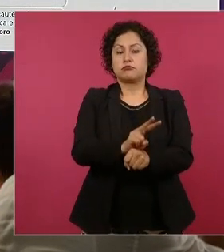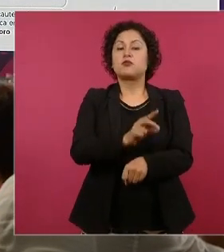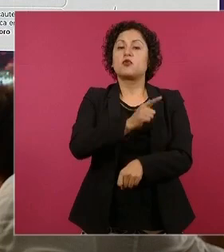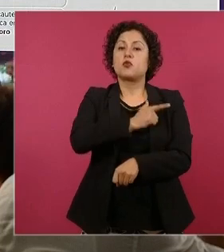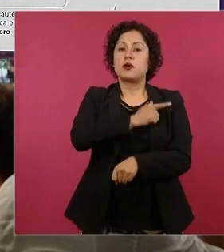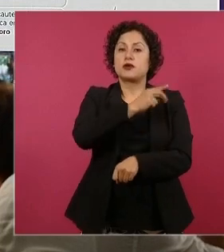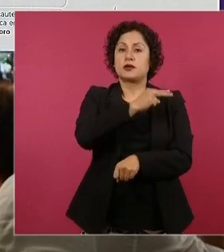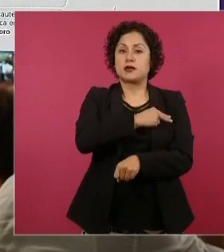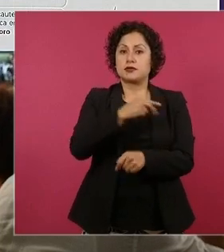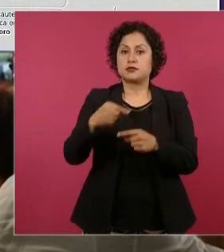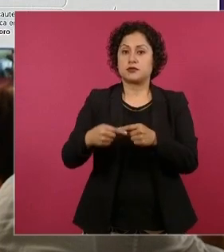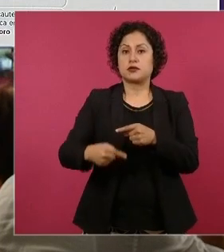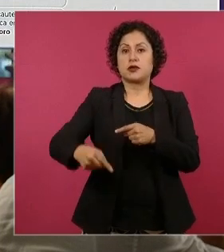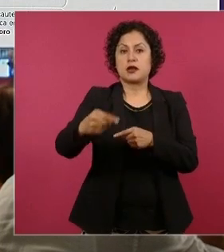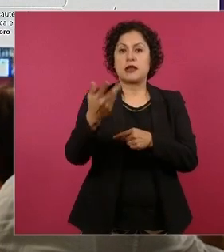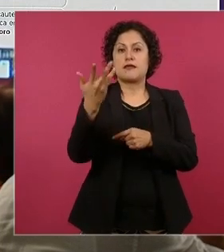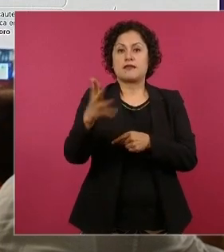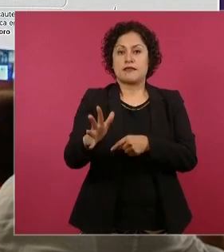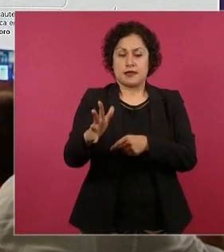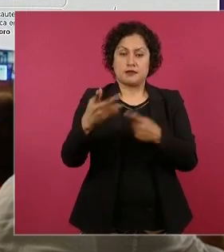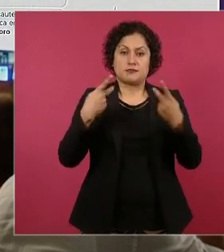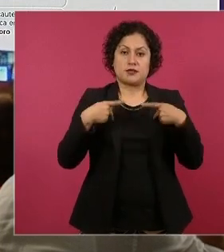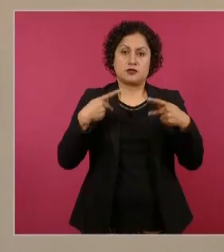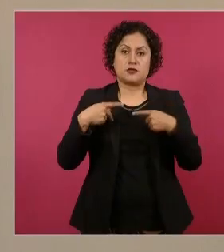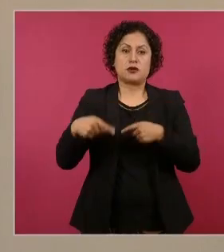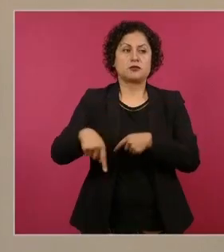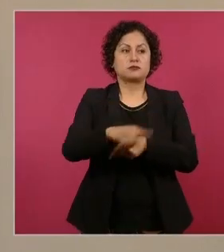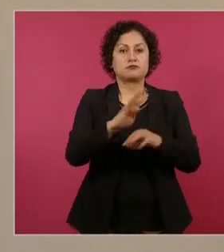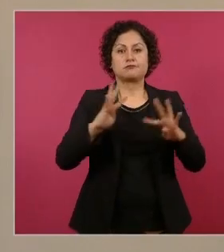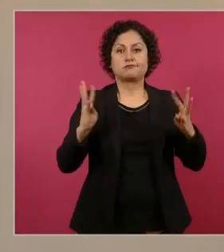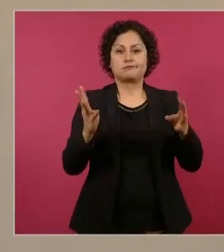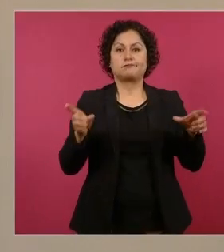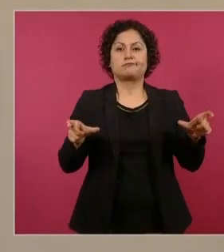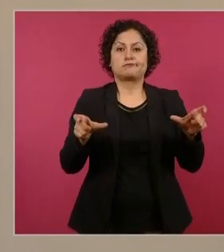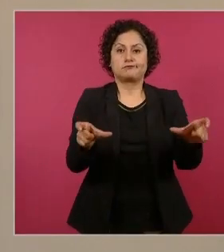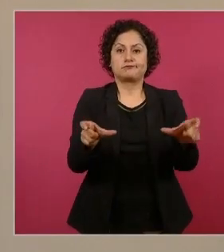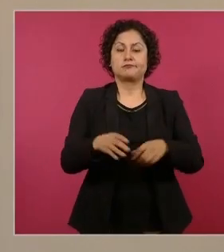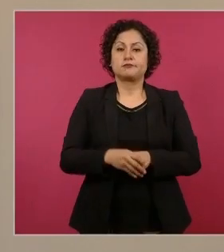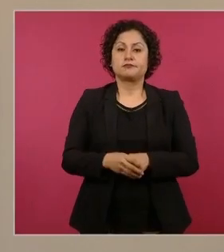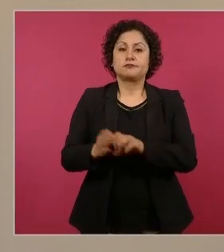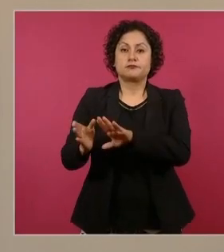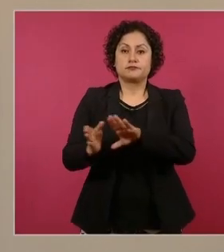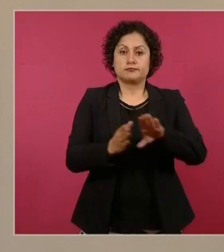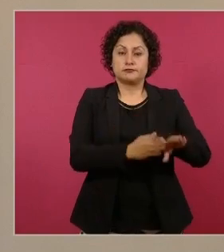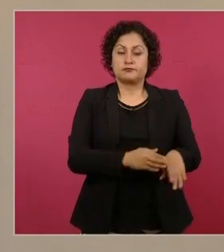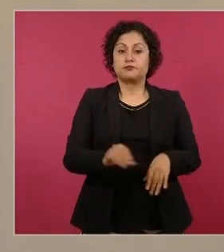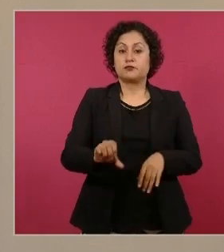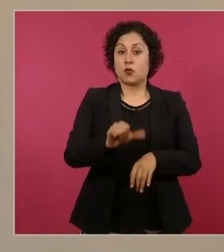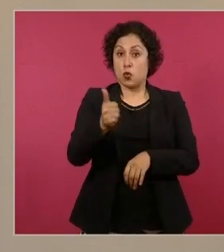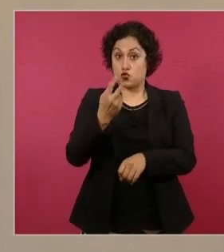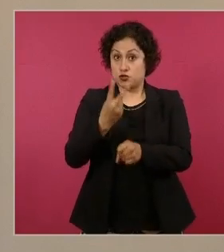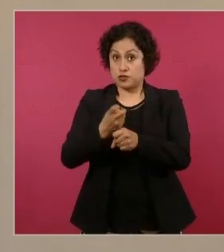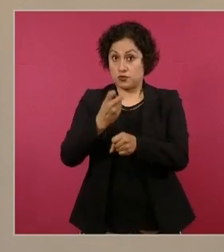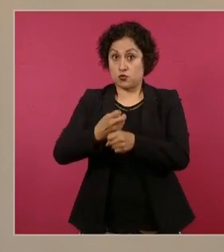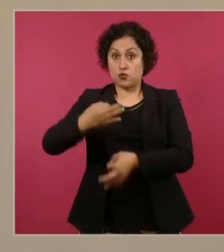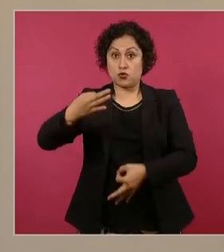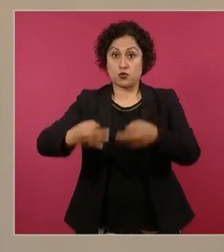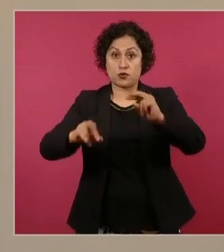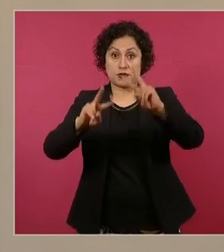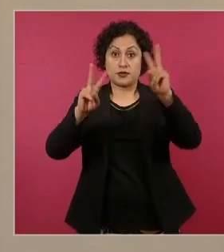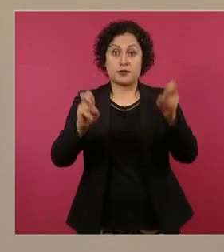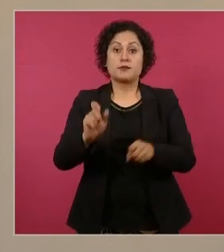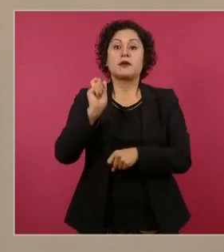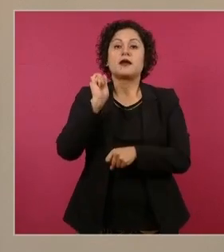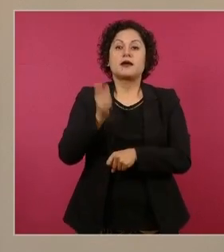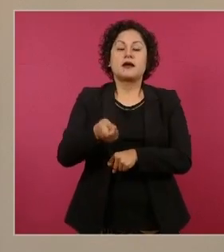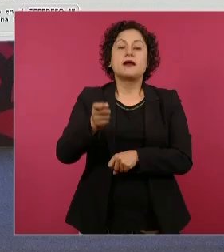proporcionado actualmente 10 elementos. Adelante. Y el segundo caso es el intento de